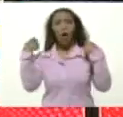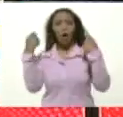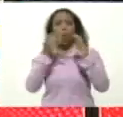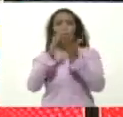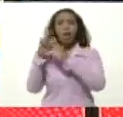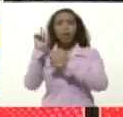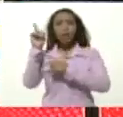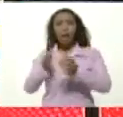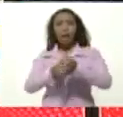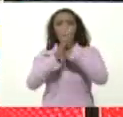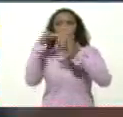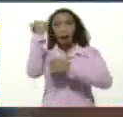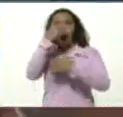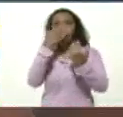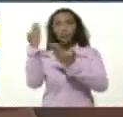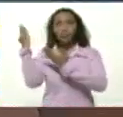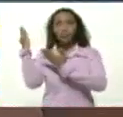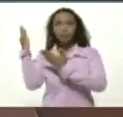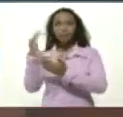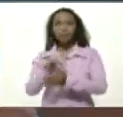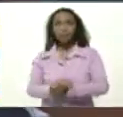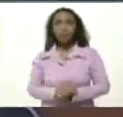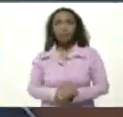adelante, líder joven.